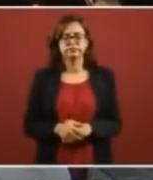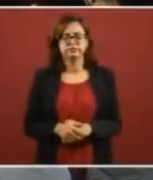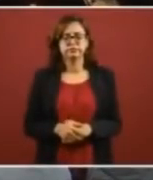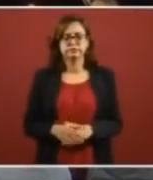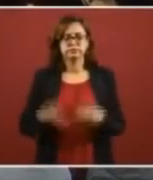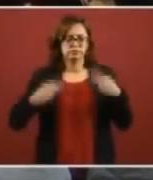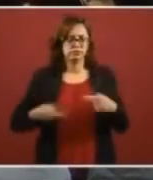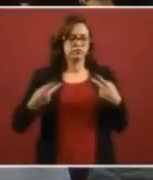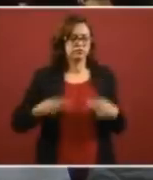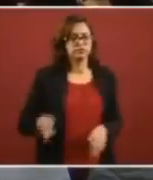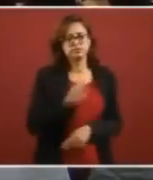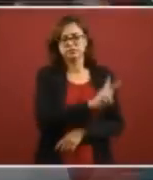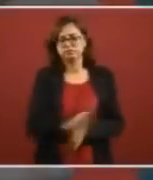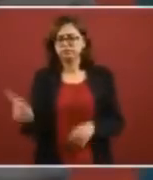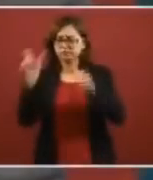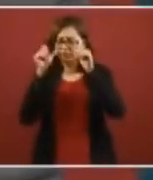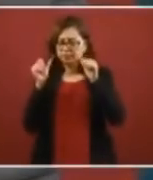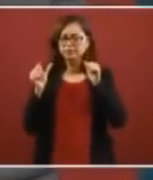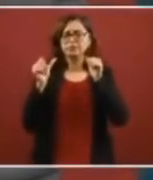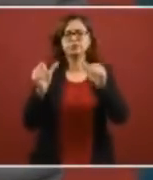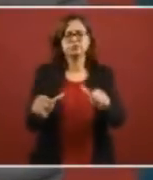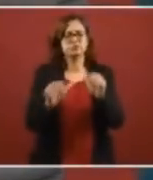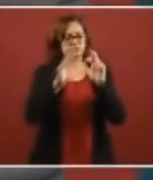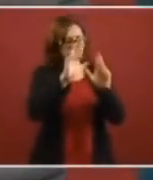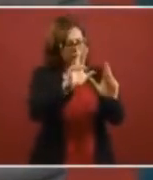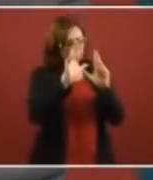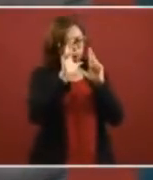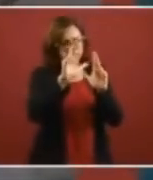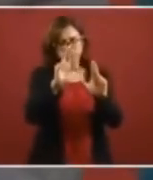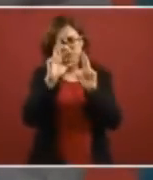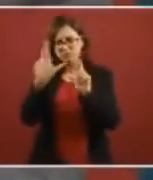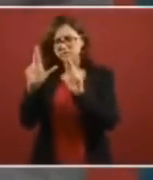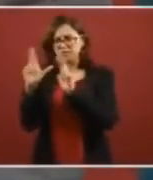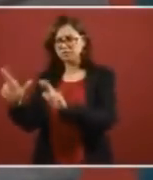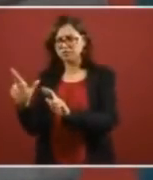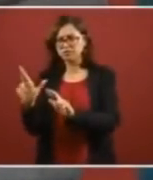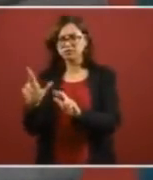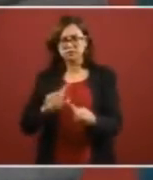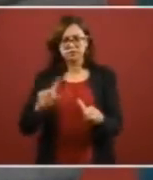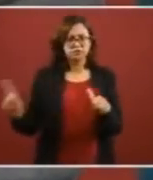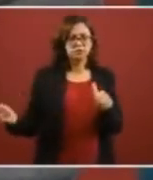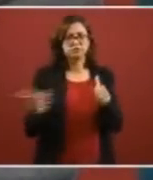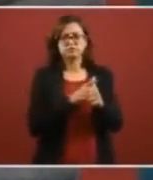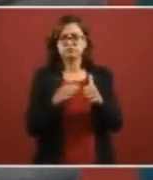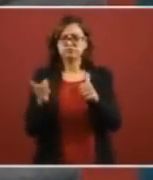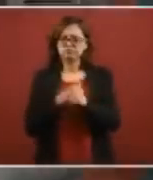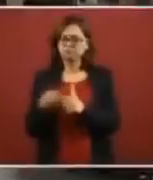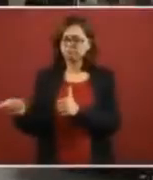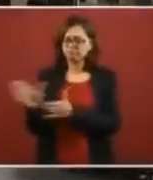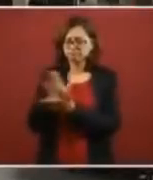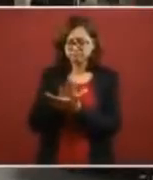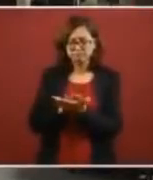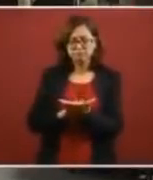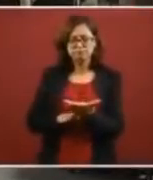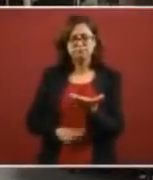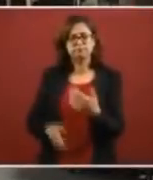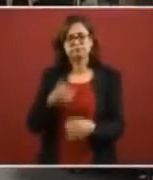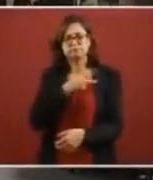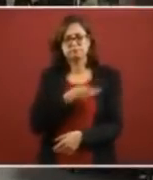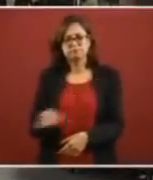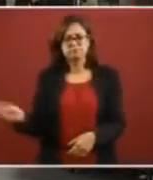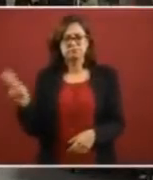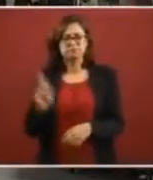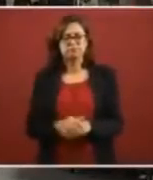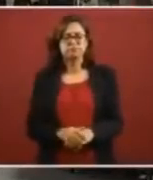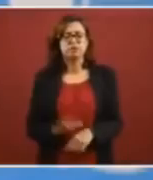atendiendo a todos, escuchando a todos, respetando a todos, pero dándole preferencia a los humildes, porque, como